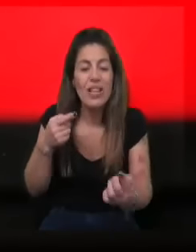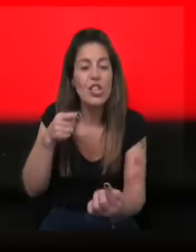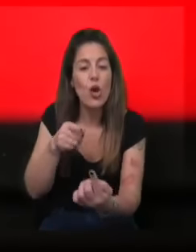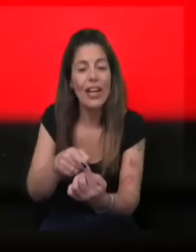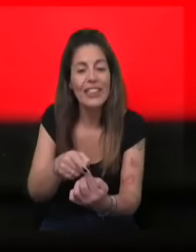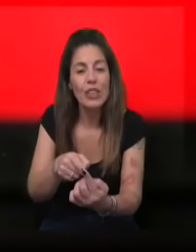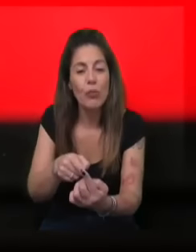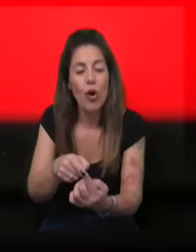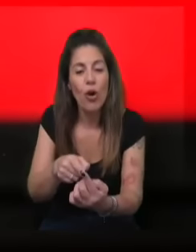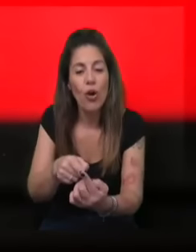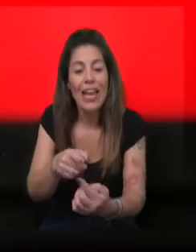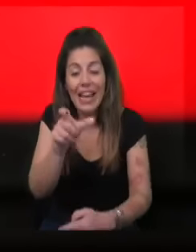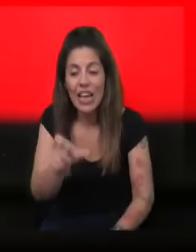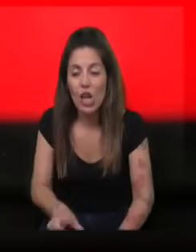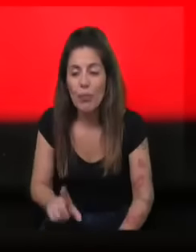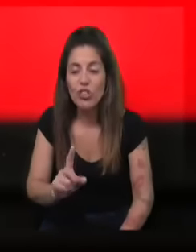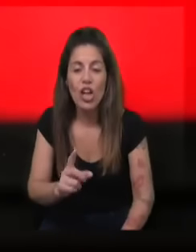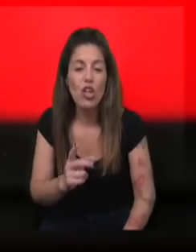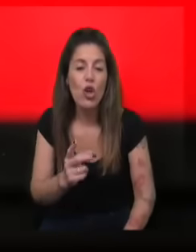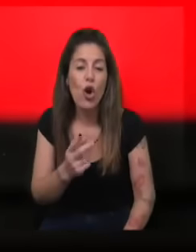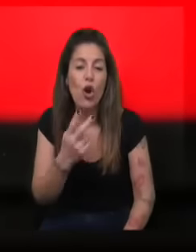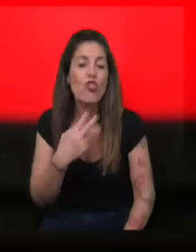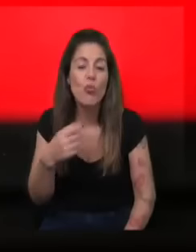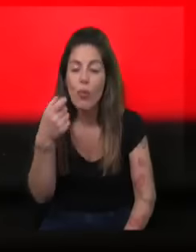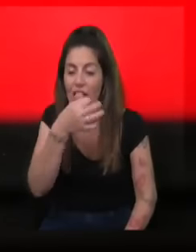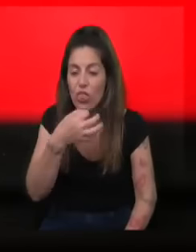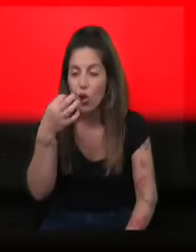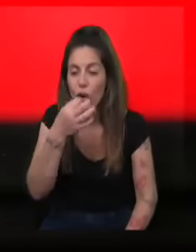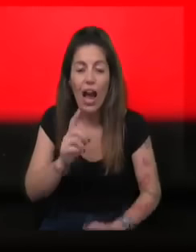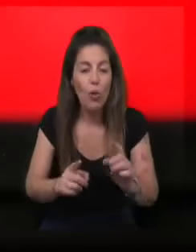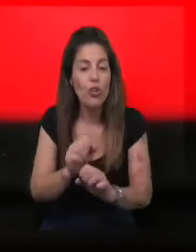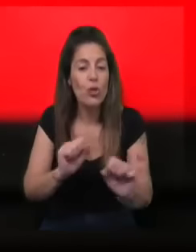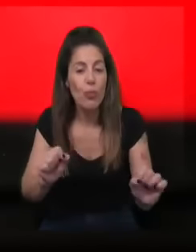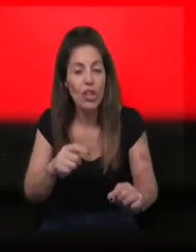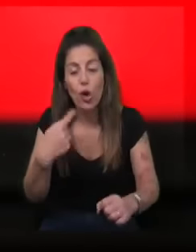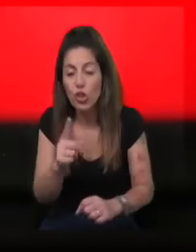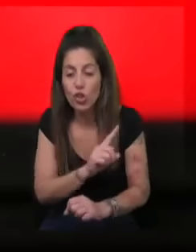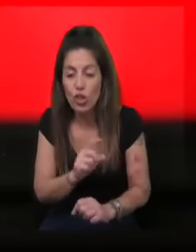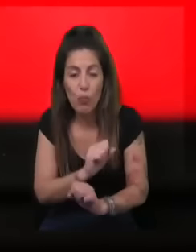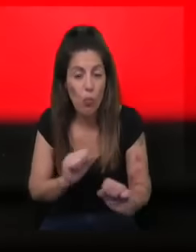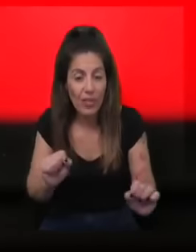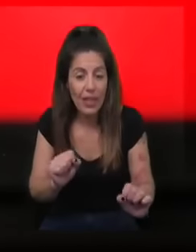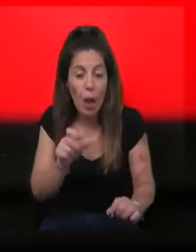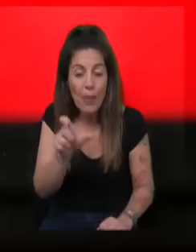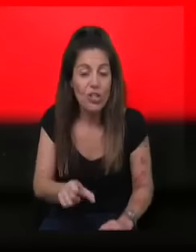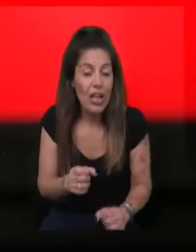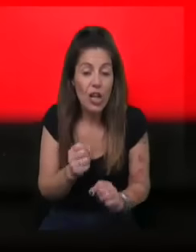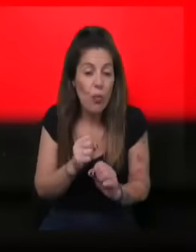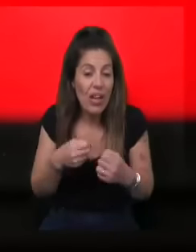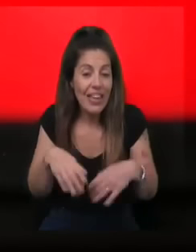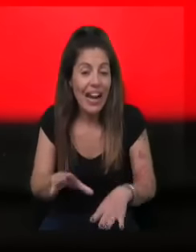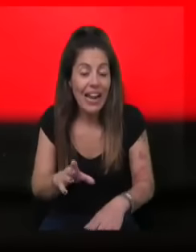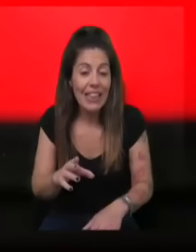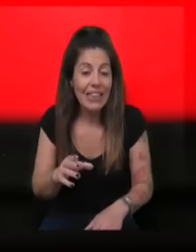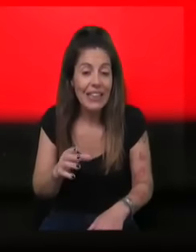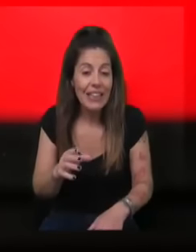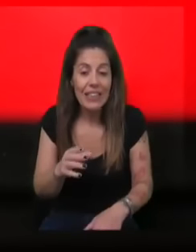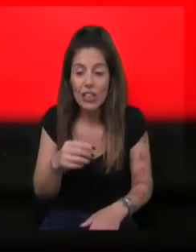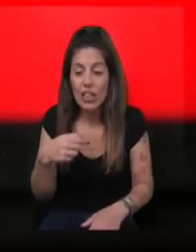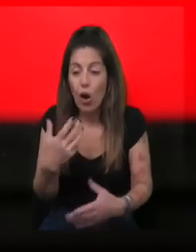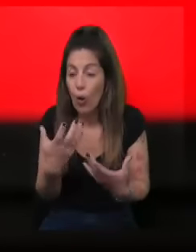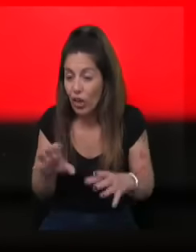camino que las personas no consuman drogas algunos casos se puede y otros casos no se puede que hay personas que no pueden dejar de consumir o que no quieren el